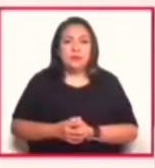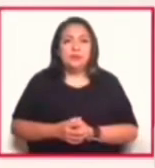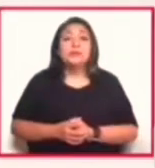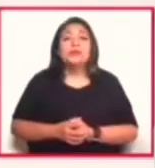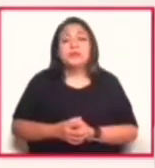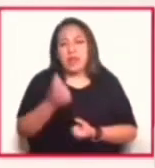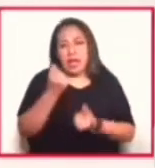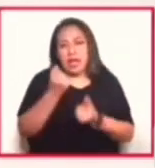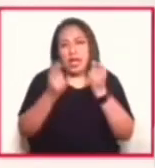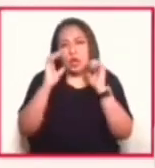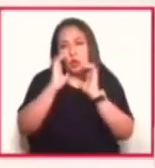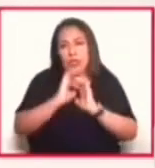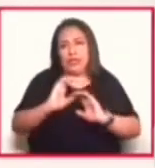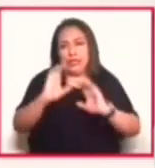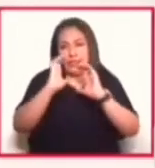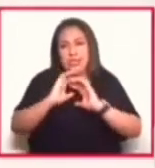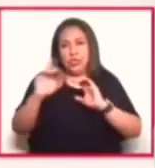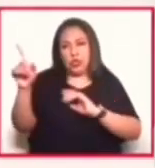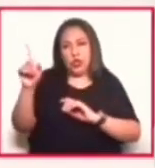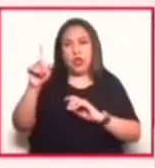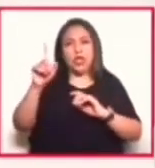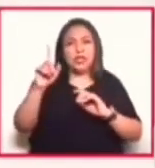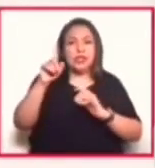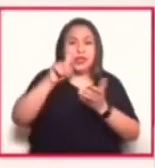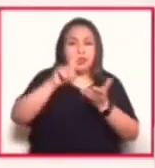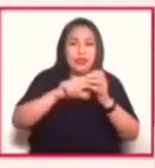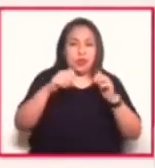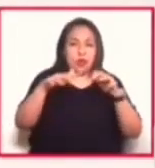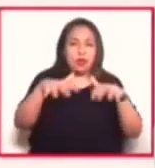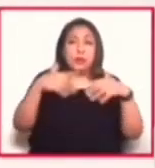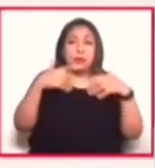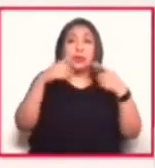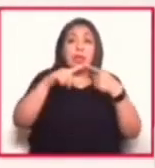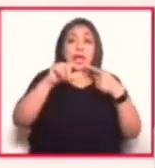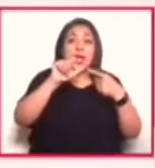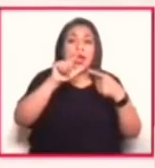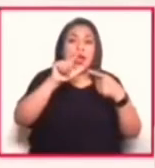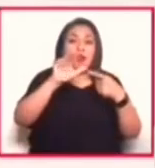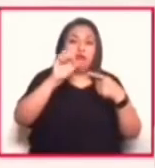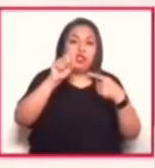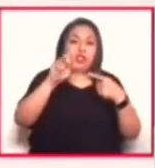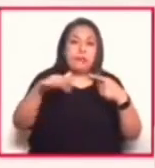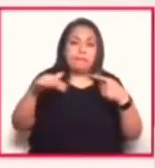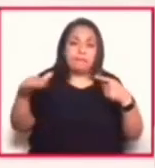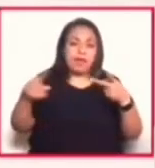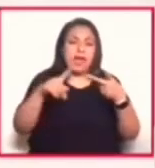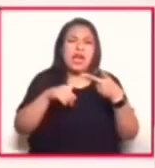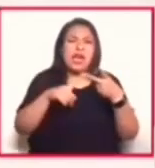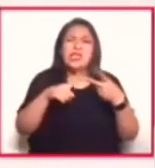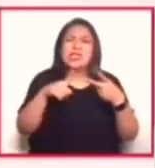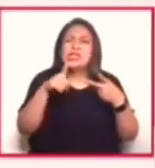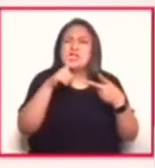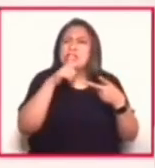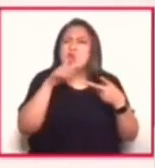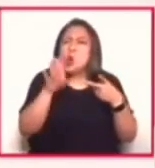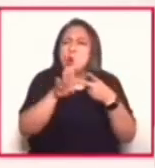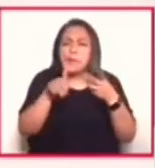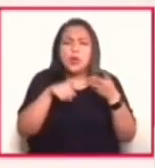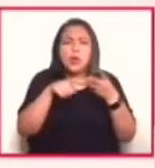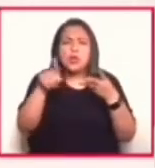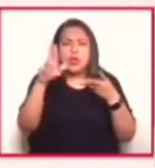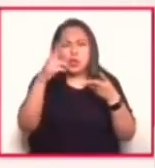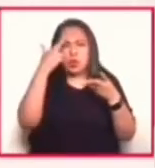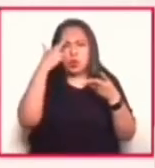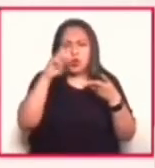Algunas de las canciones que interpretará en el concierto son Alfonsina y el Mar, De Qué Callada Manera, Te Recuerdo Amanda